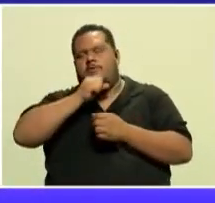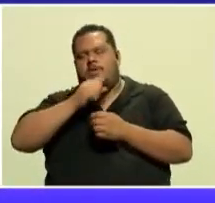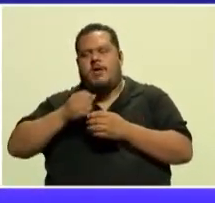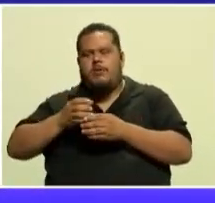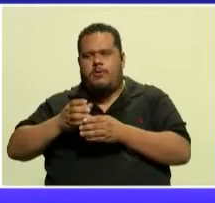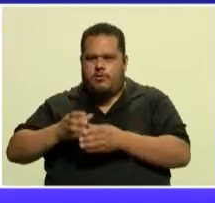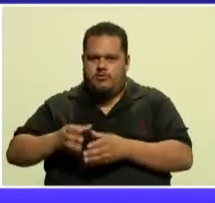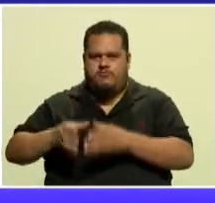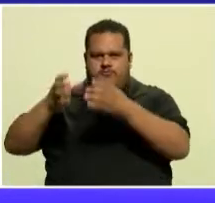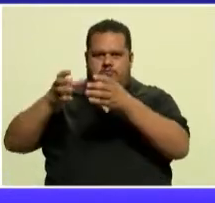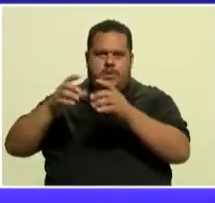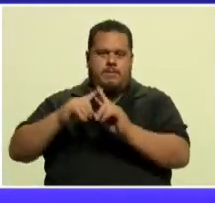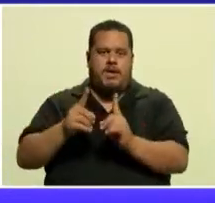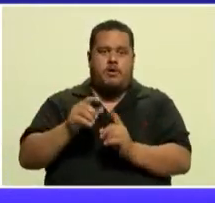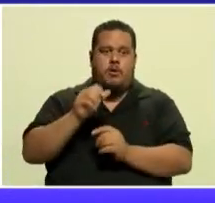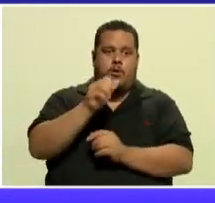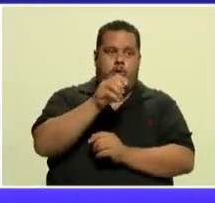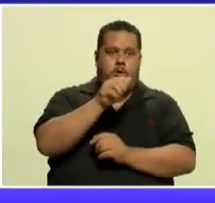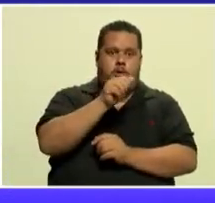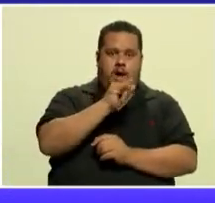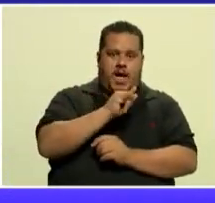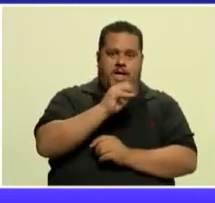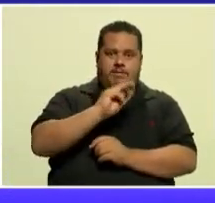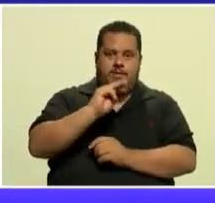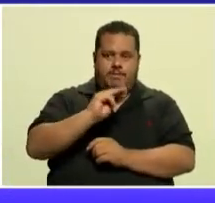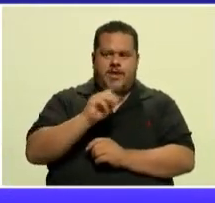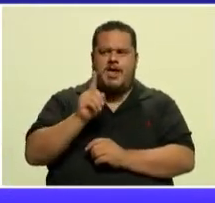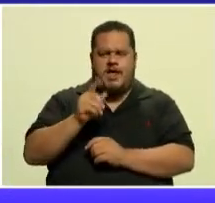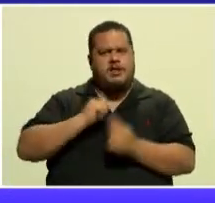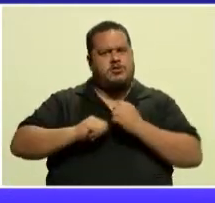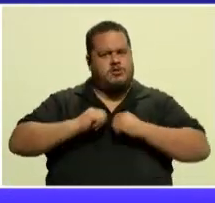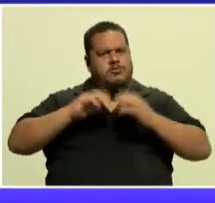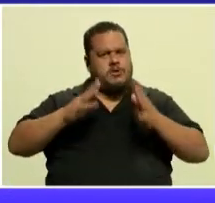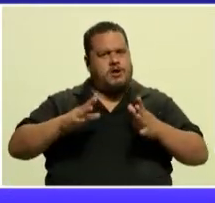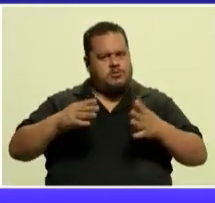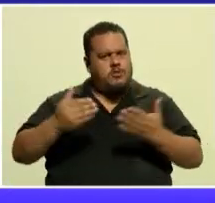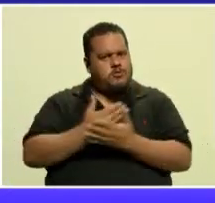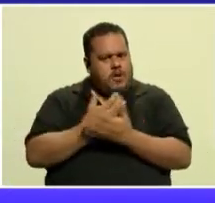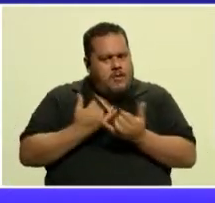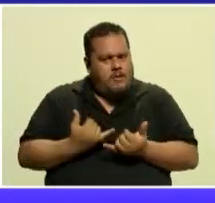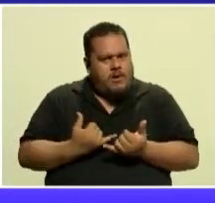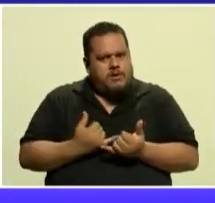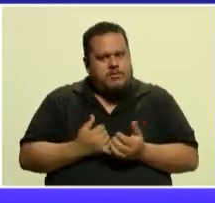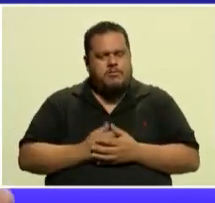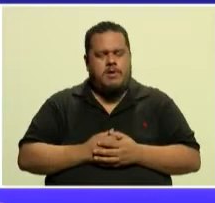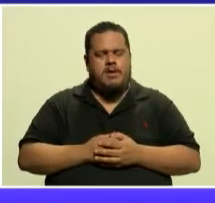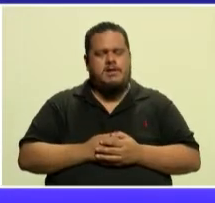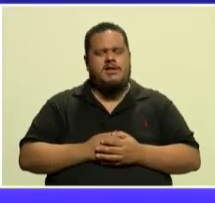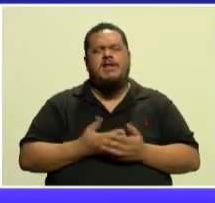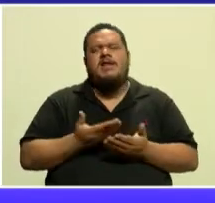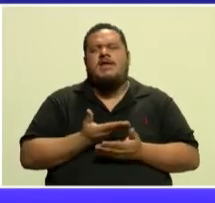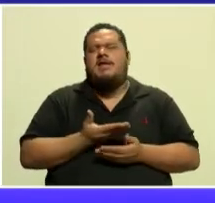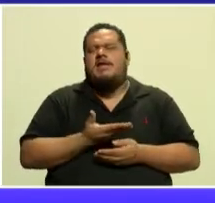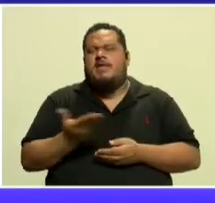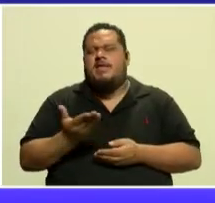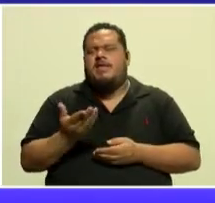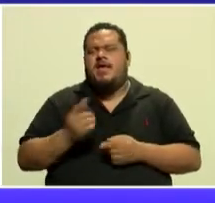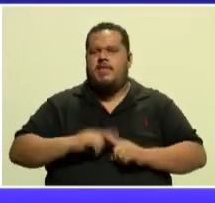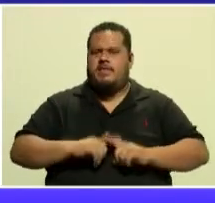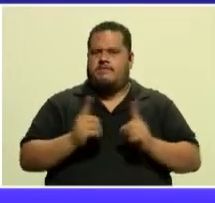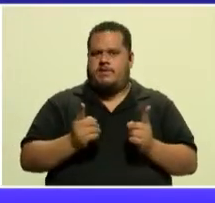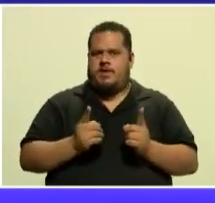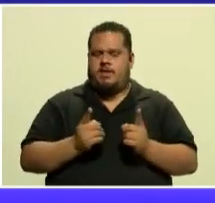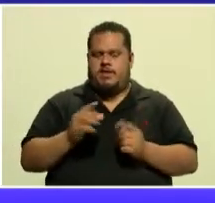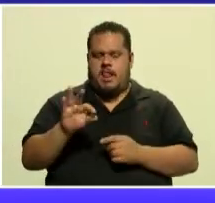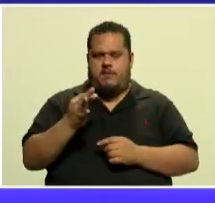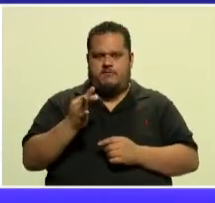es impresionante. La pregunta que te quería hacer era, ¿qué diferencia la manera